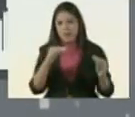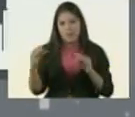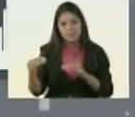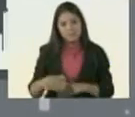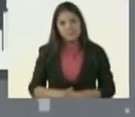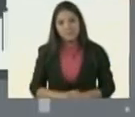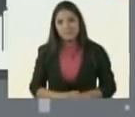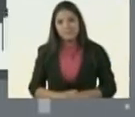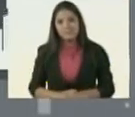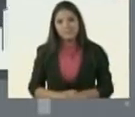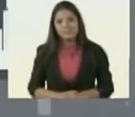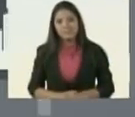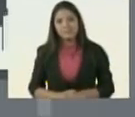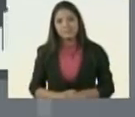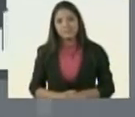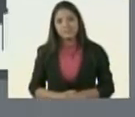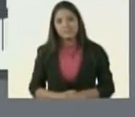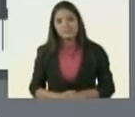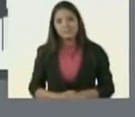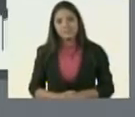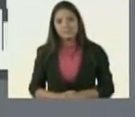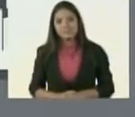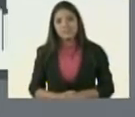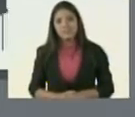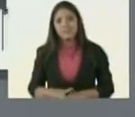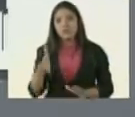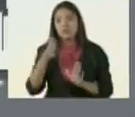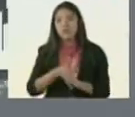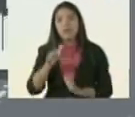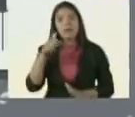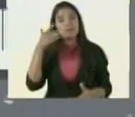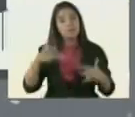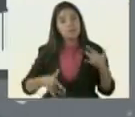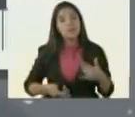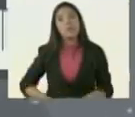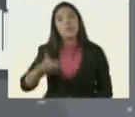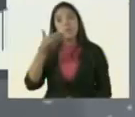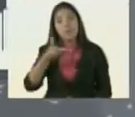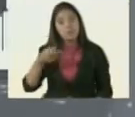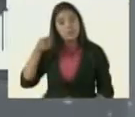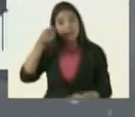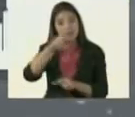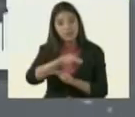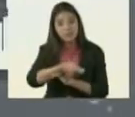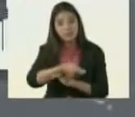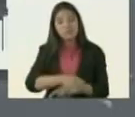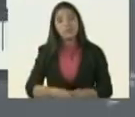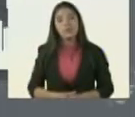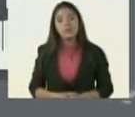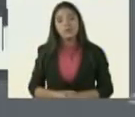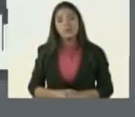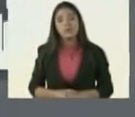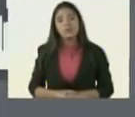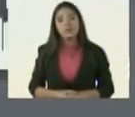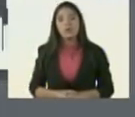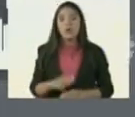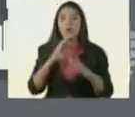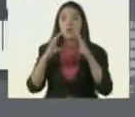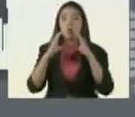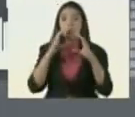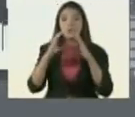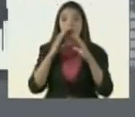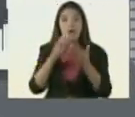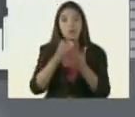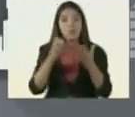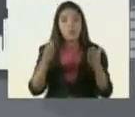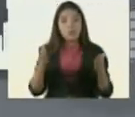compatriotas, con motivo de este acto tan importante de graduación de los primeros comunicadores